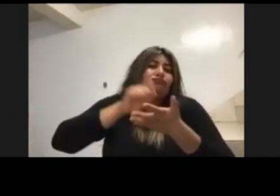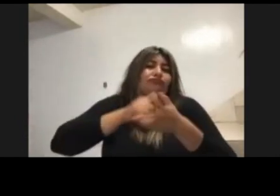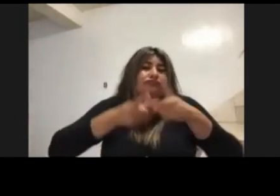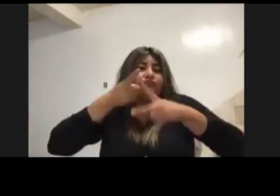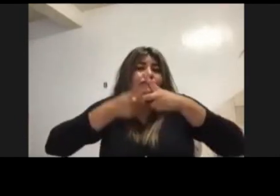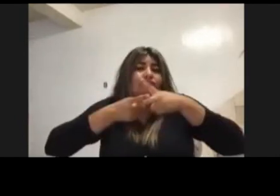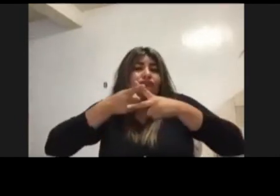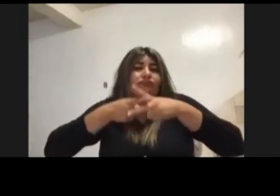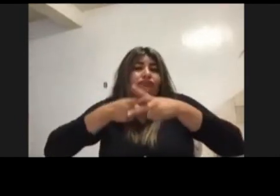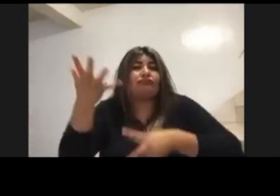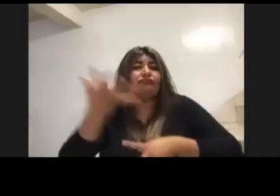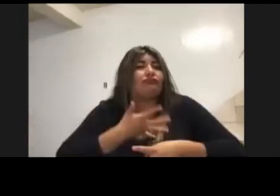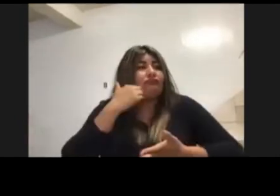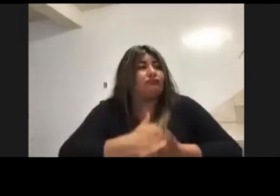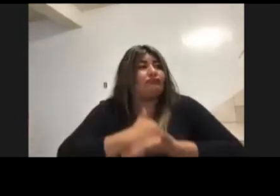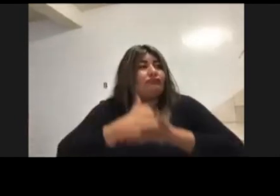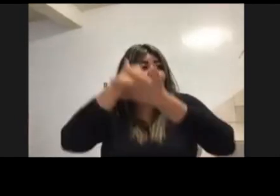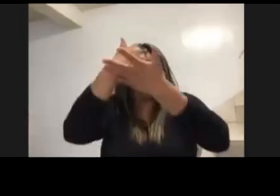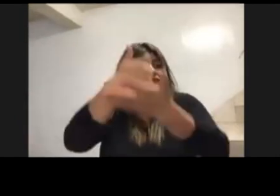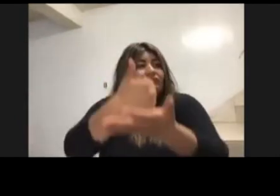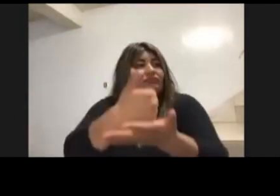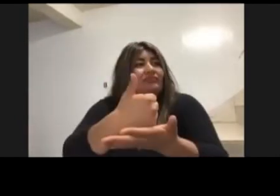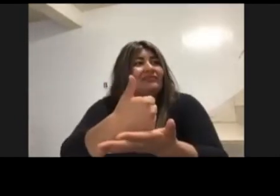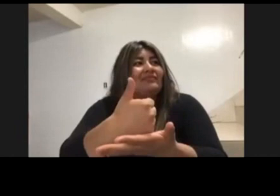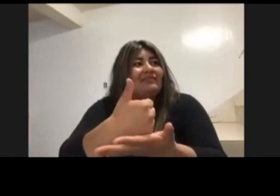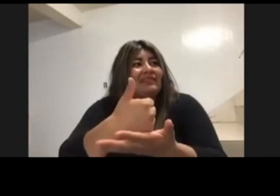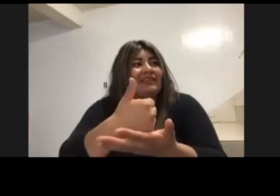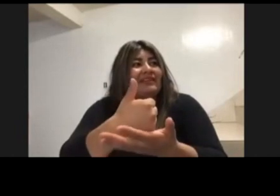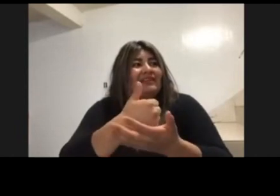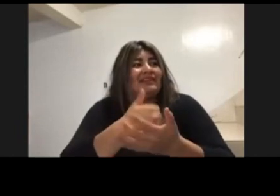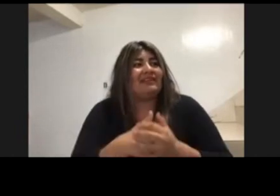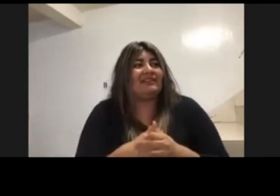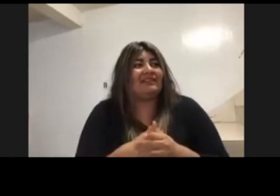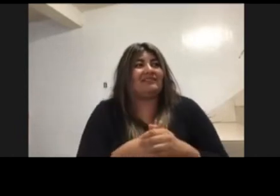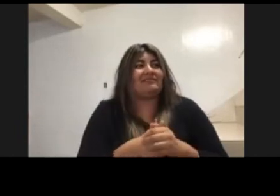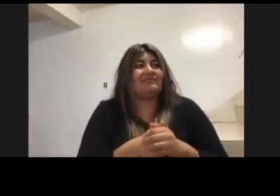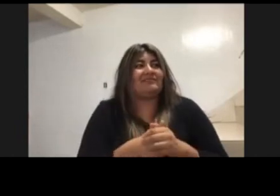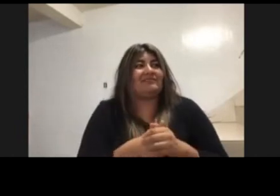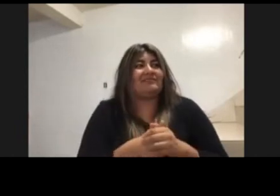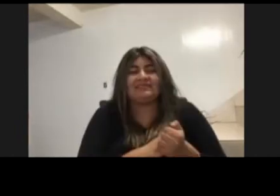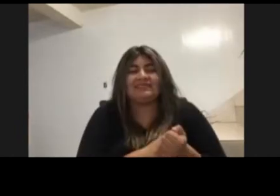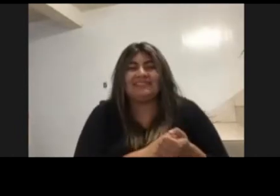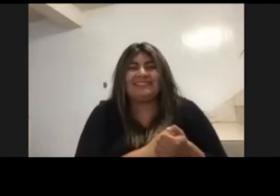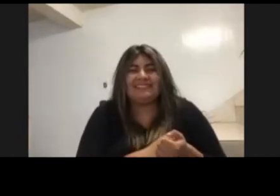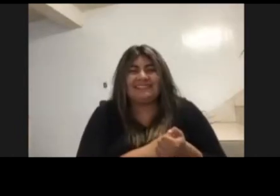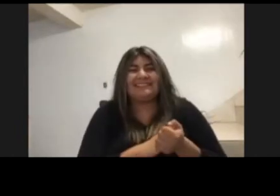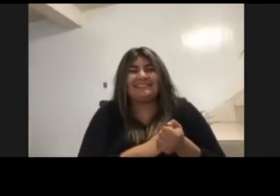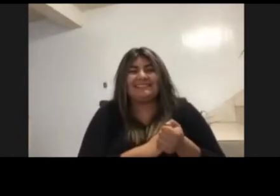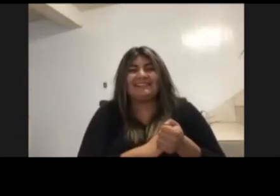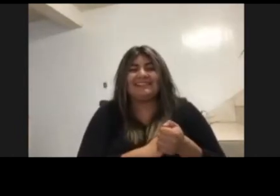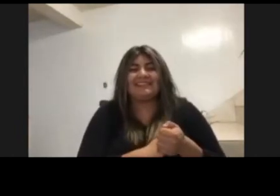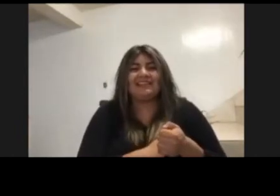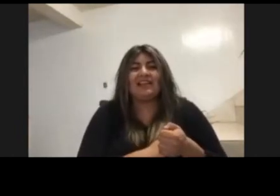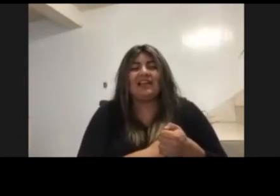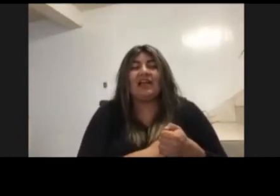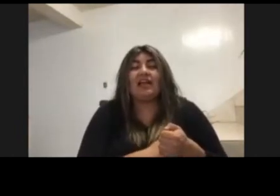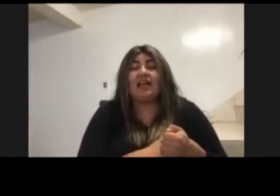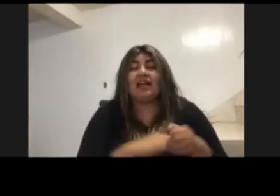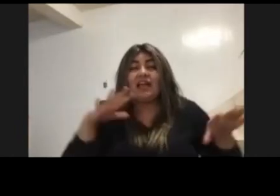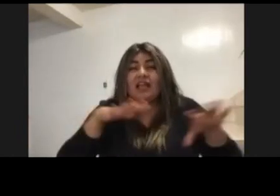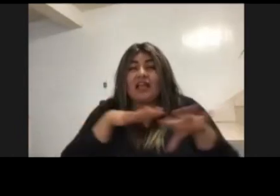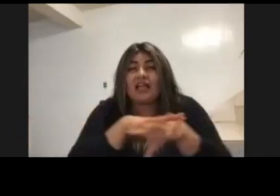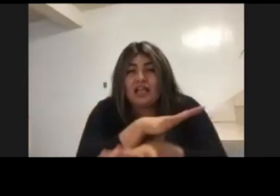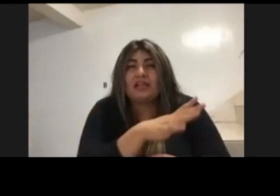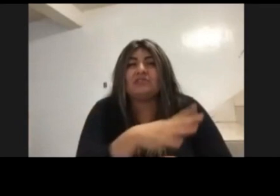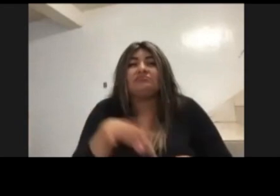los apoyos individuales que en un momento dado se pueden estar requiriendo. Flexibilidad en ajustes razonables,